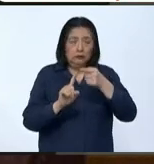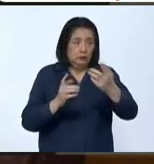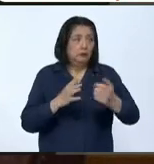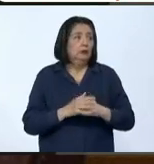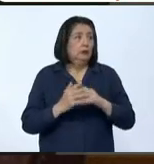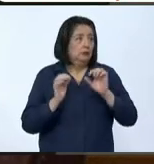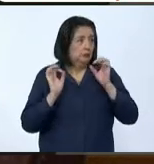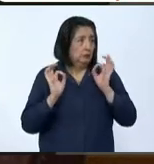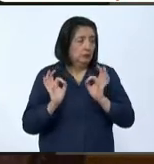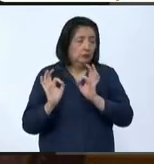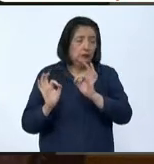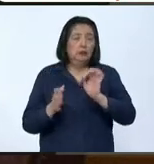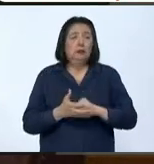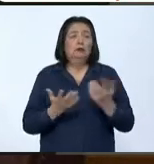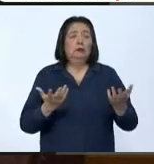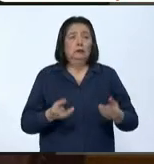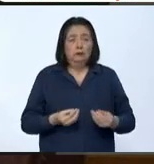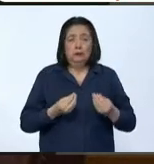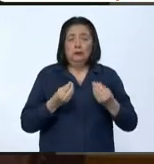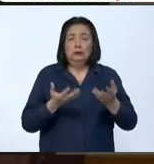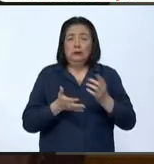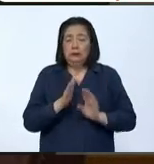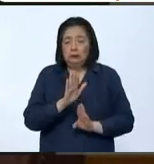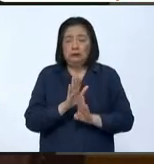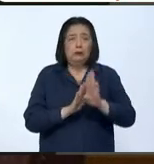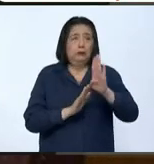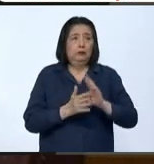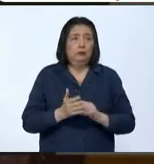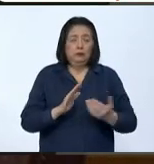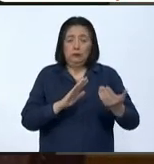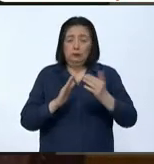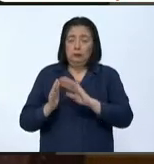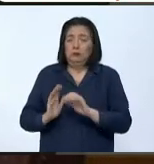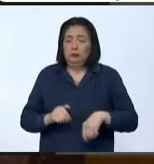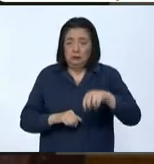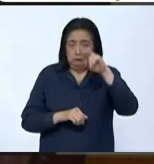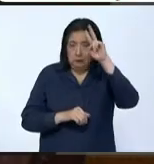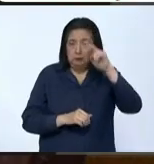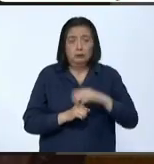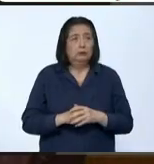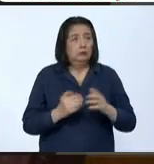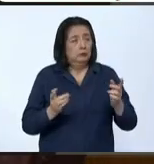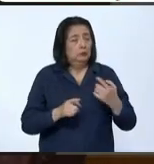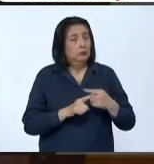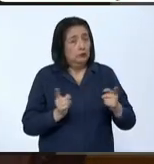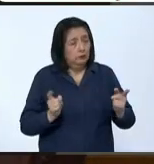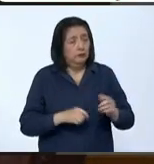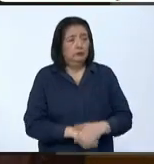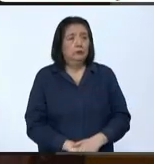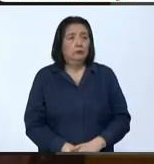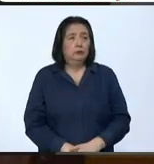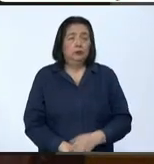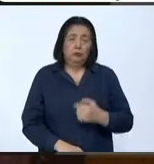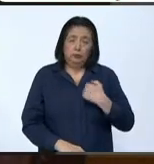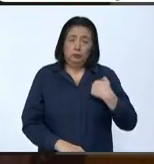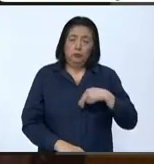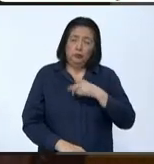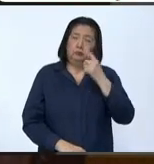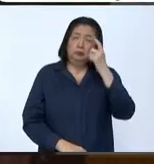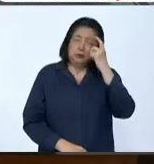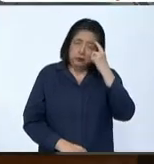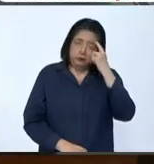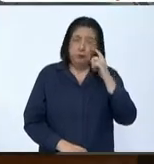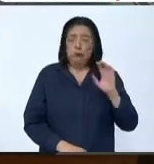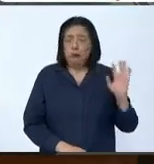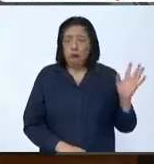de manera eficaz la generación de desarrollo para los pueblos del Perú sin embargo consideramos que